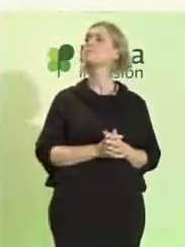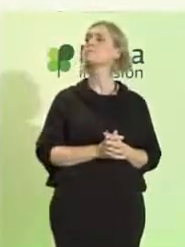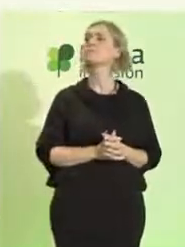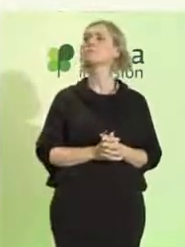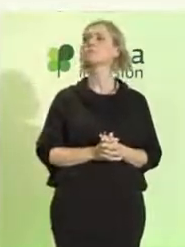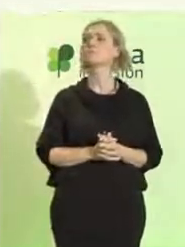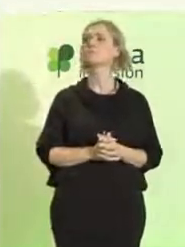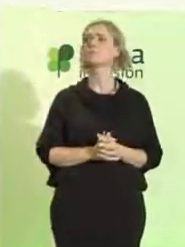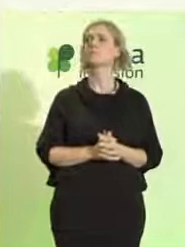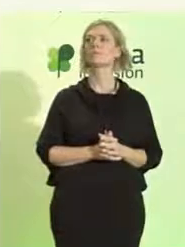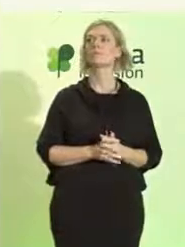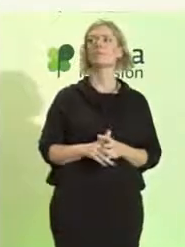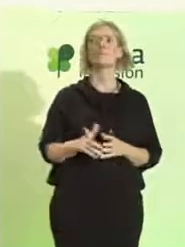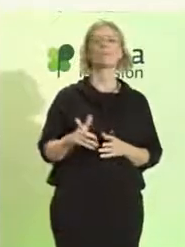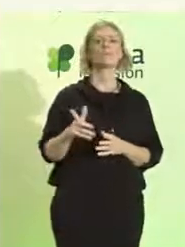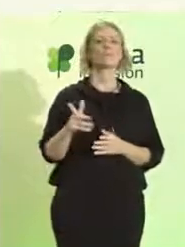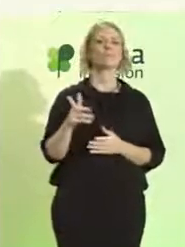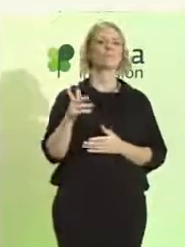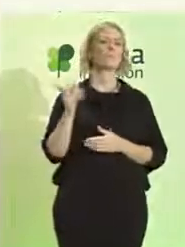Participación.